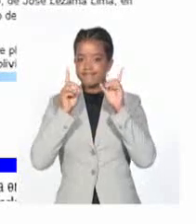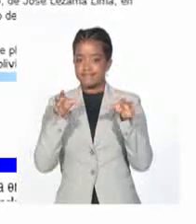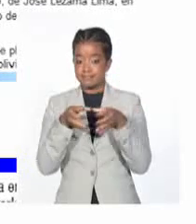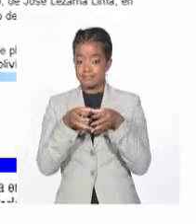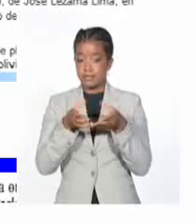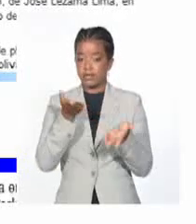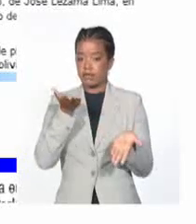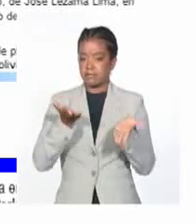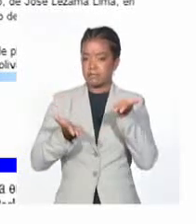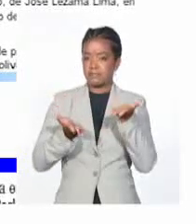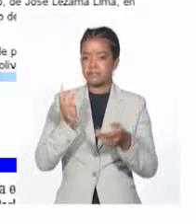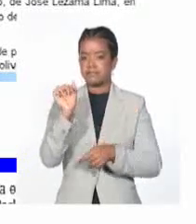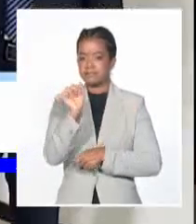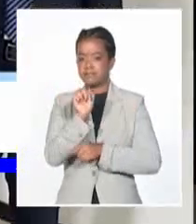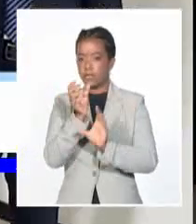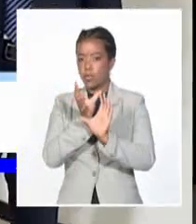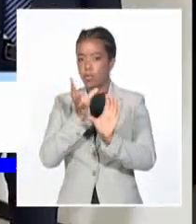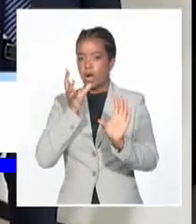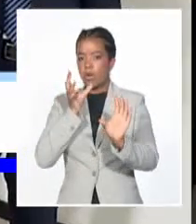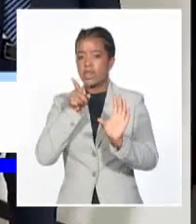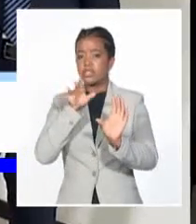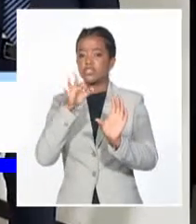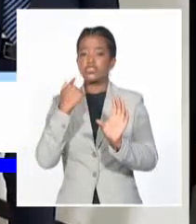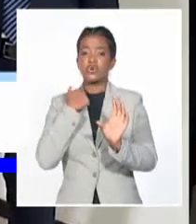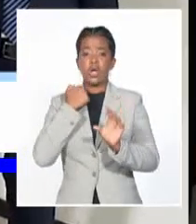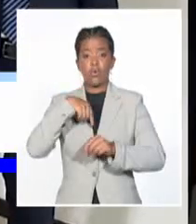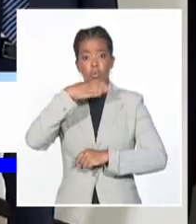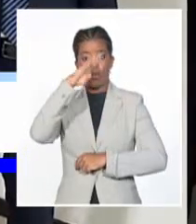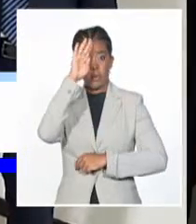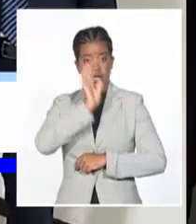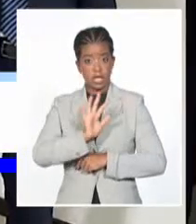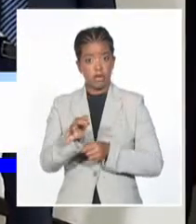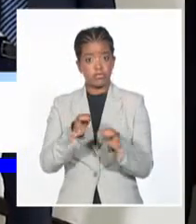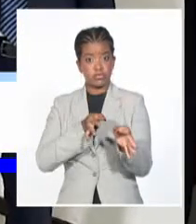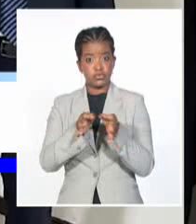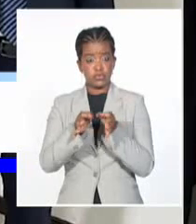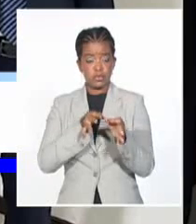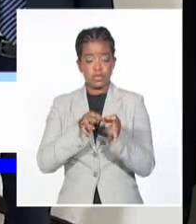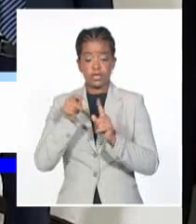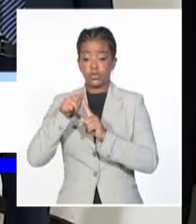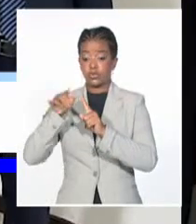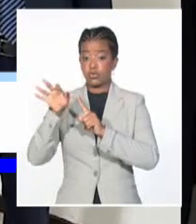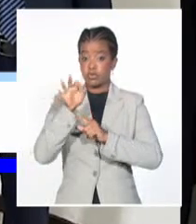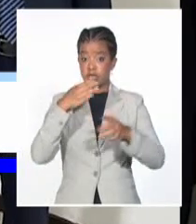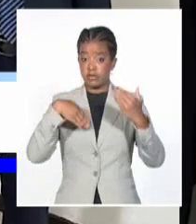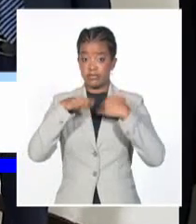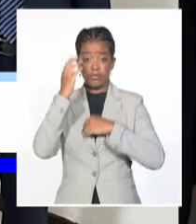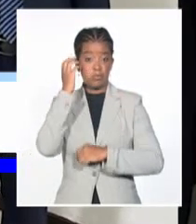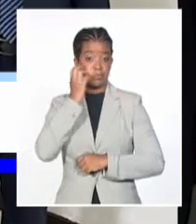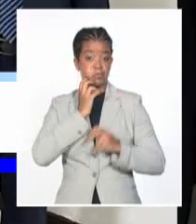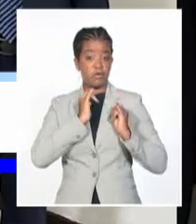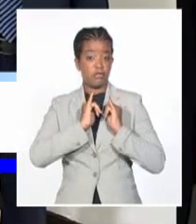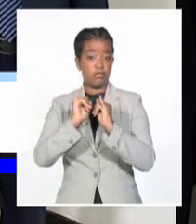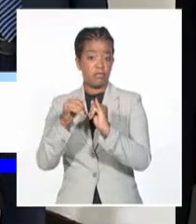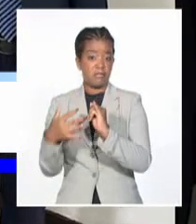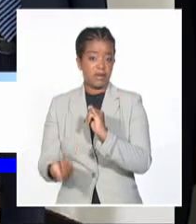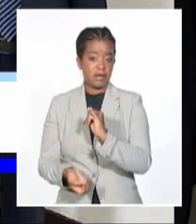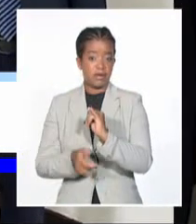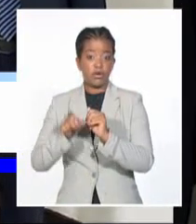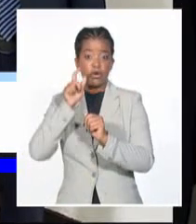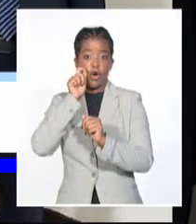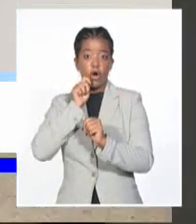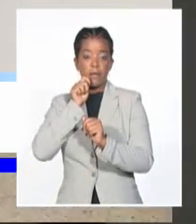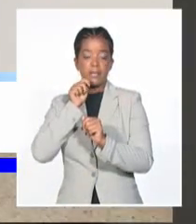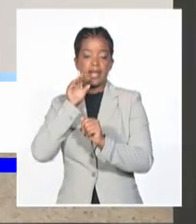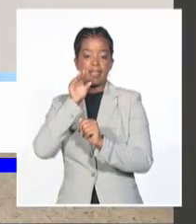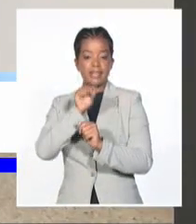desde hace 18 años. En su cuenta oficial en Twitter, Marrero Cruz informó que Wentao le trasladó un mensaje del